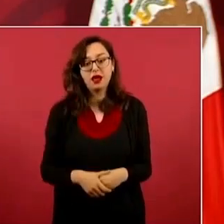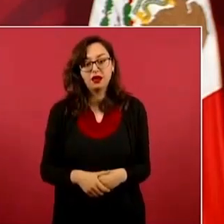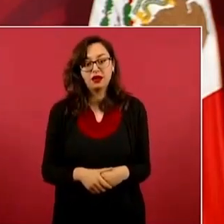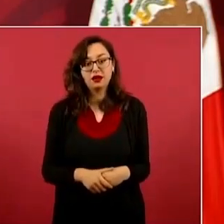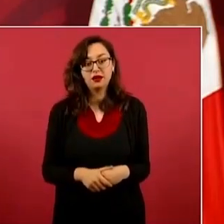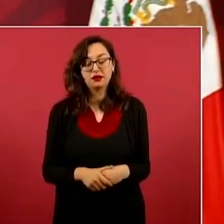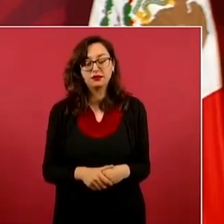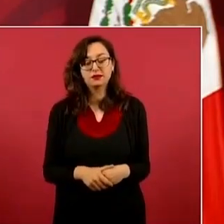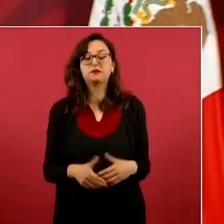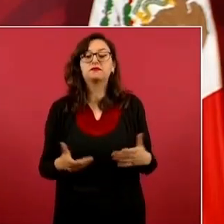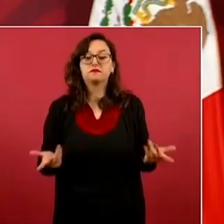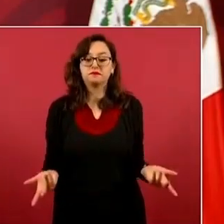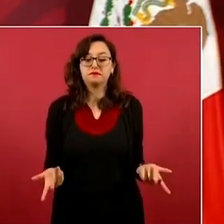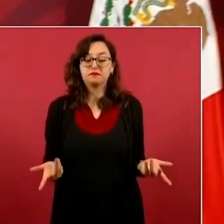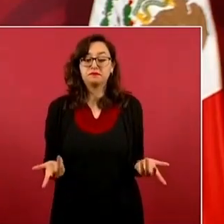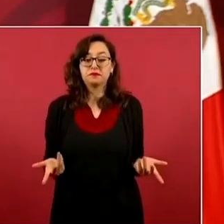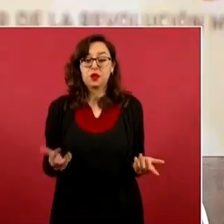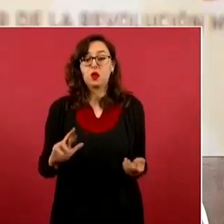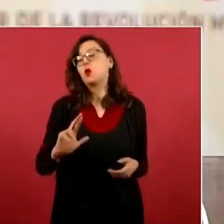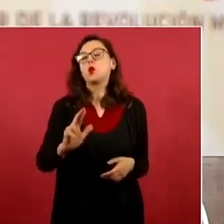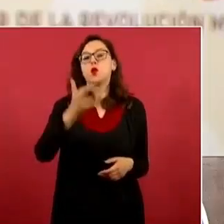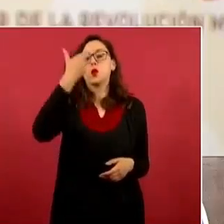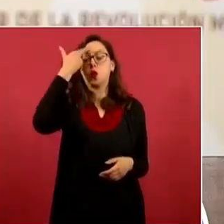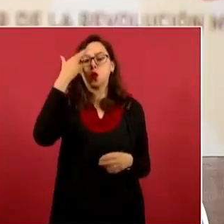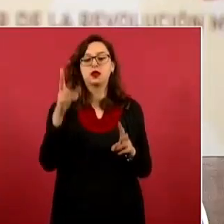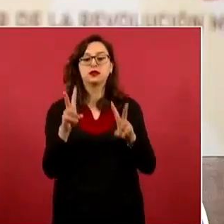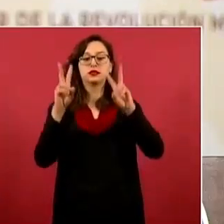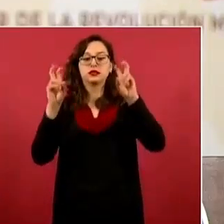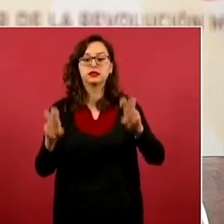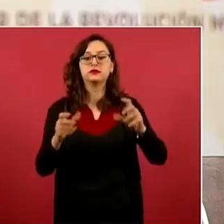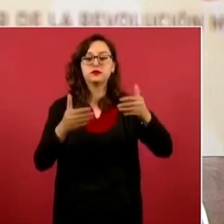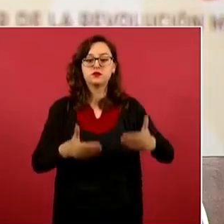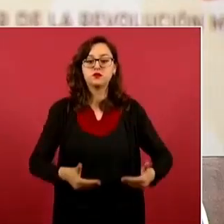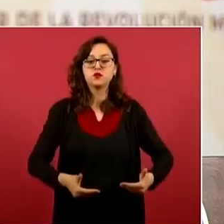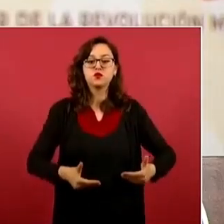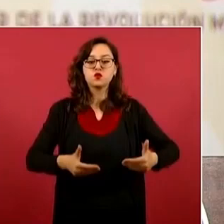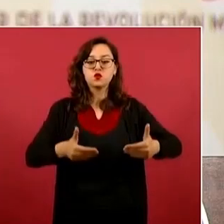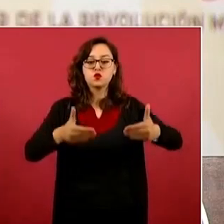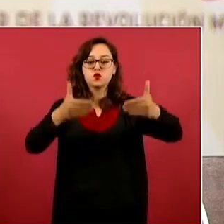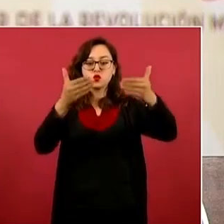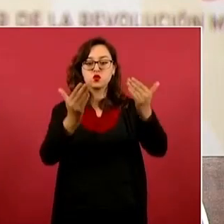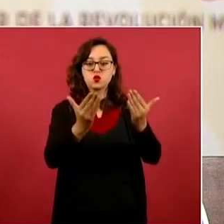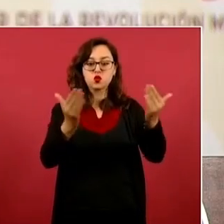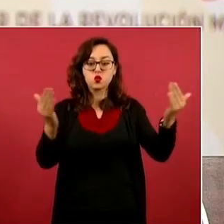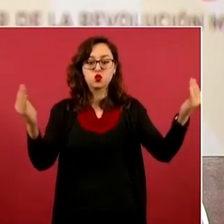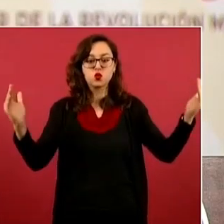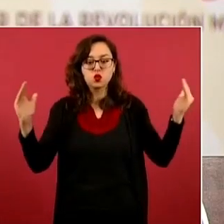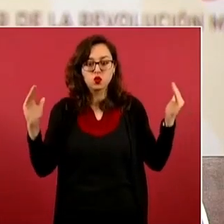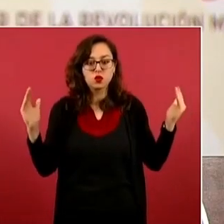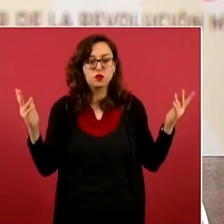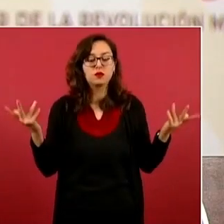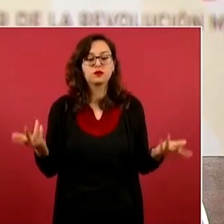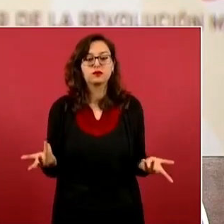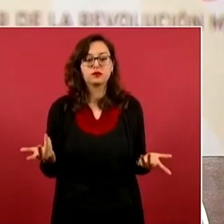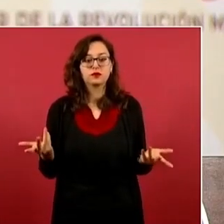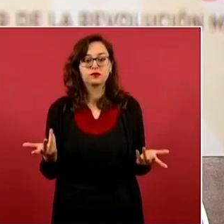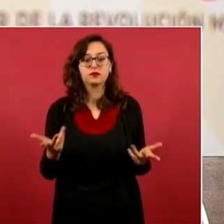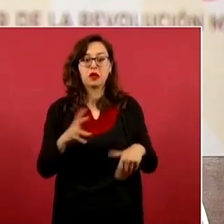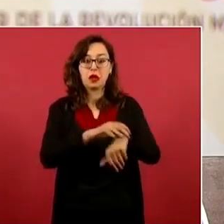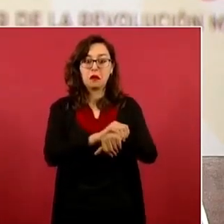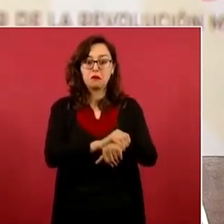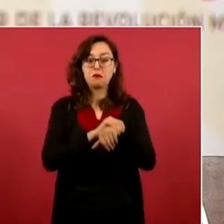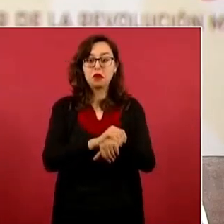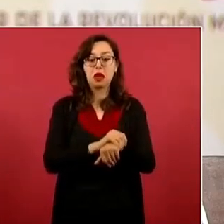del muro, mi amigo Donald Trump